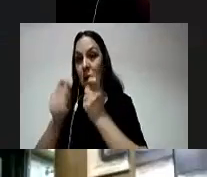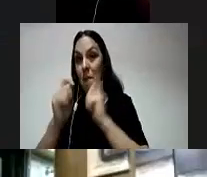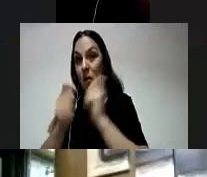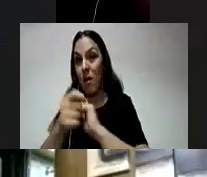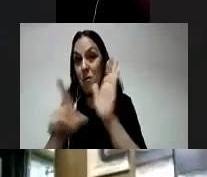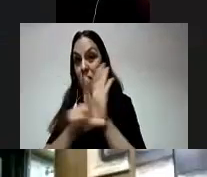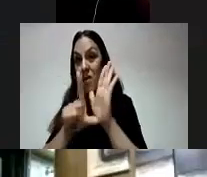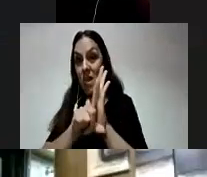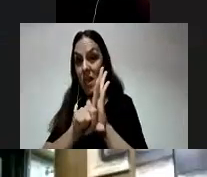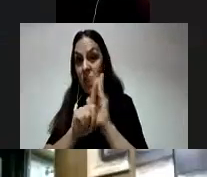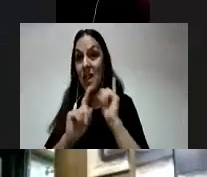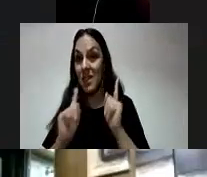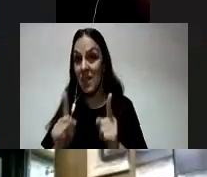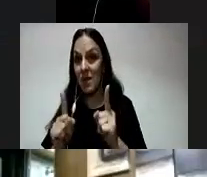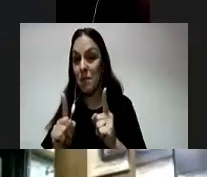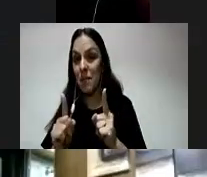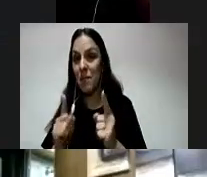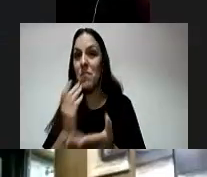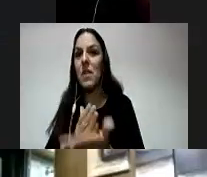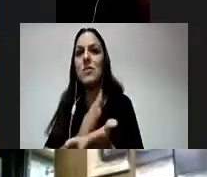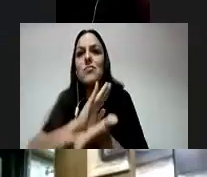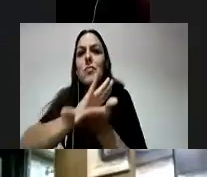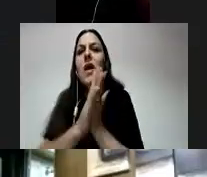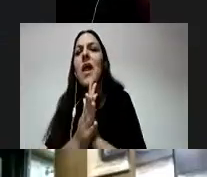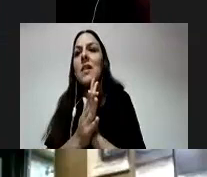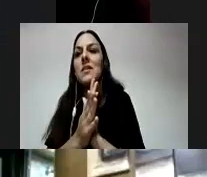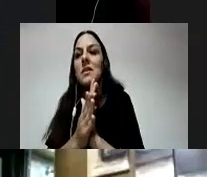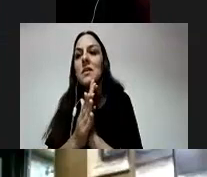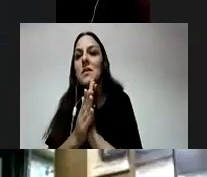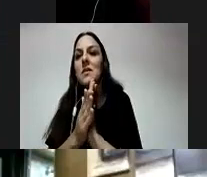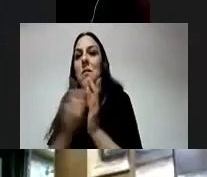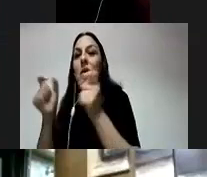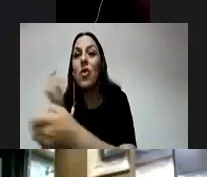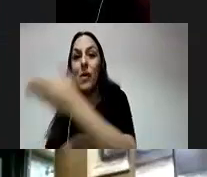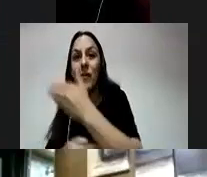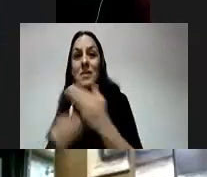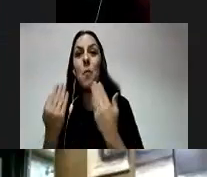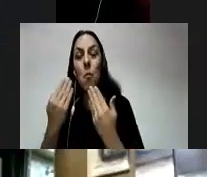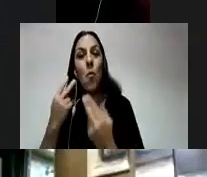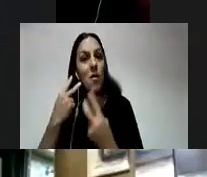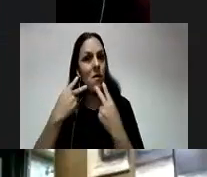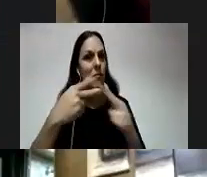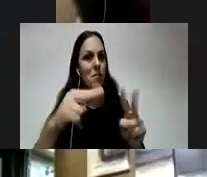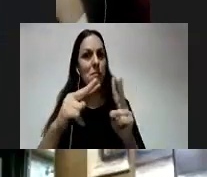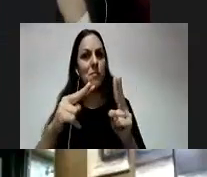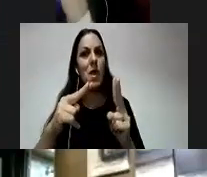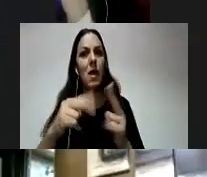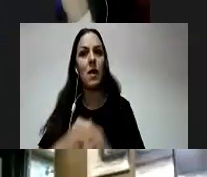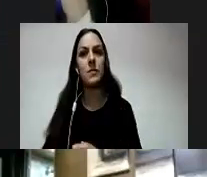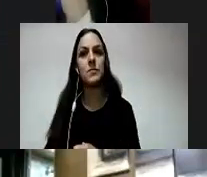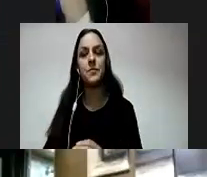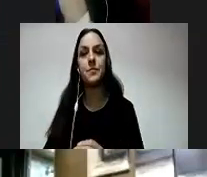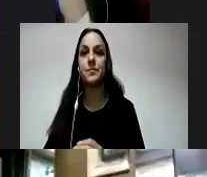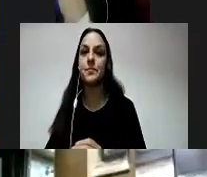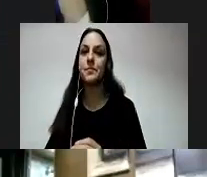de gratuidad para viajar en los distintos tipos de transporte colectivo de pasajeros es una buena muestra de ello. En